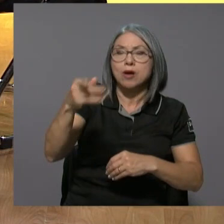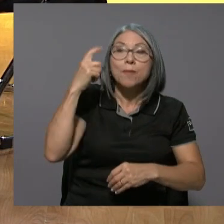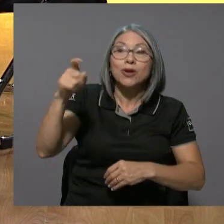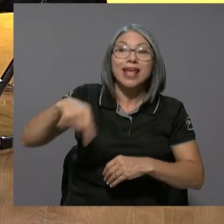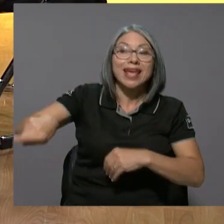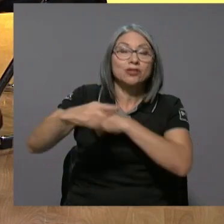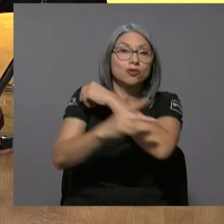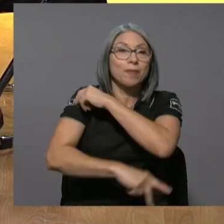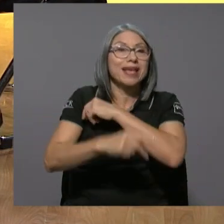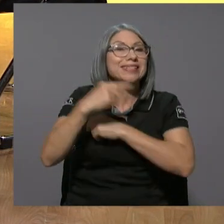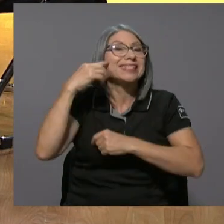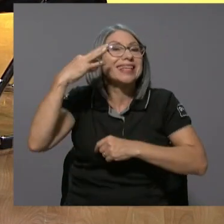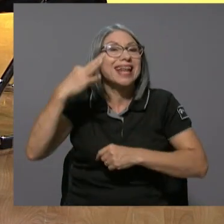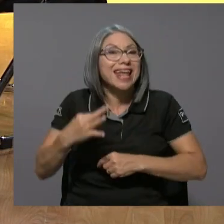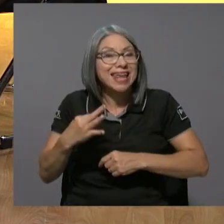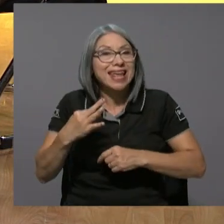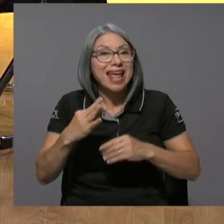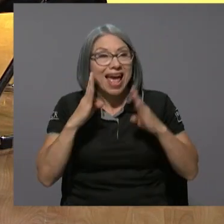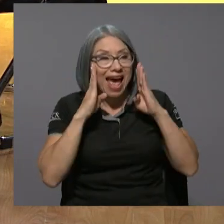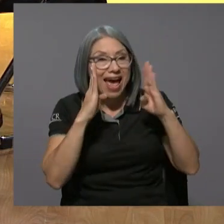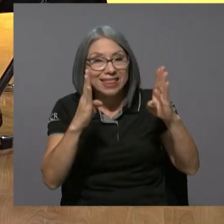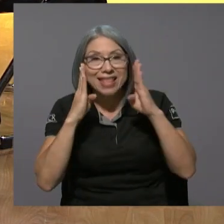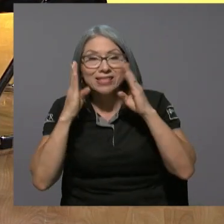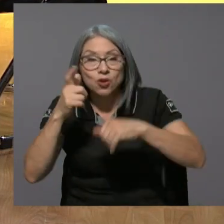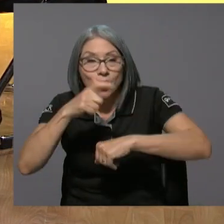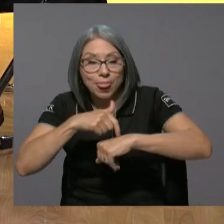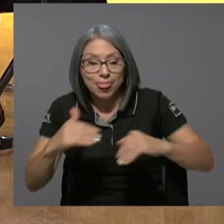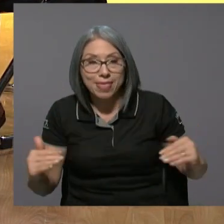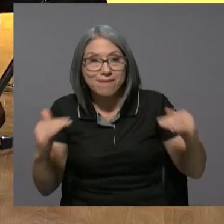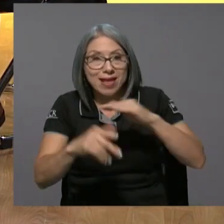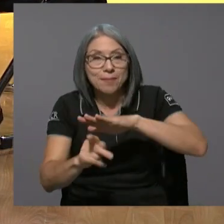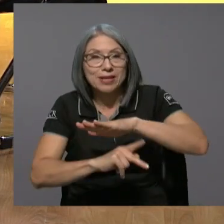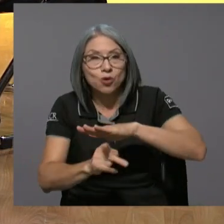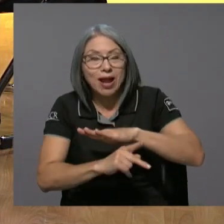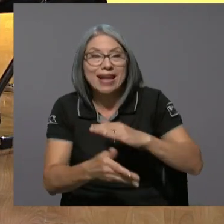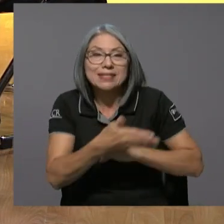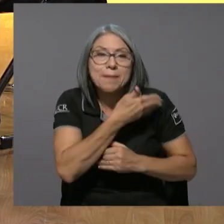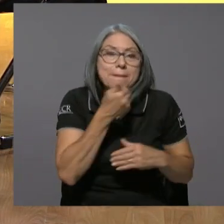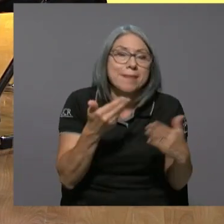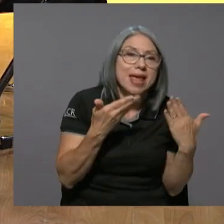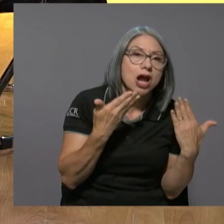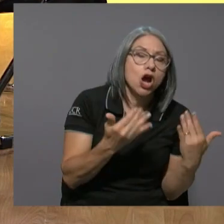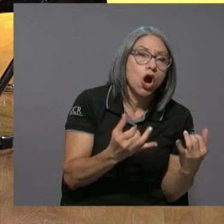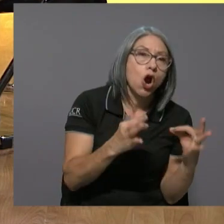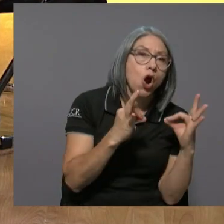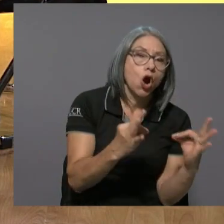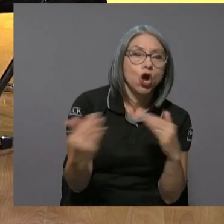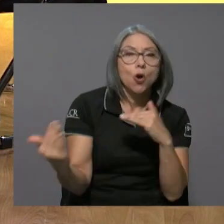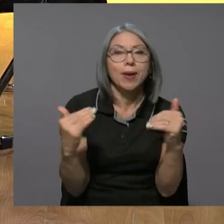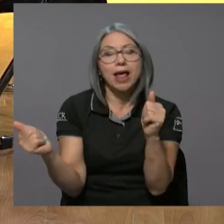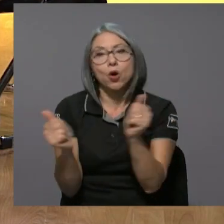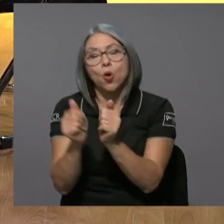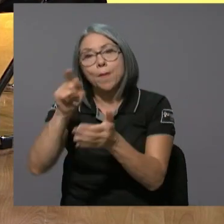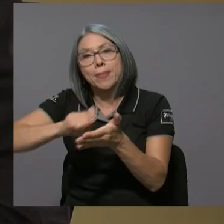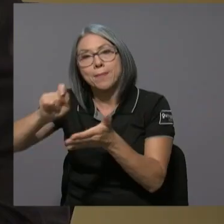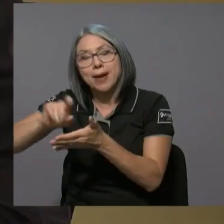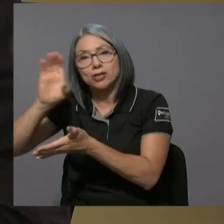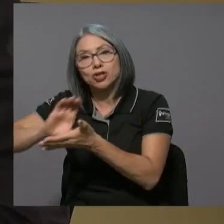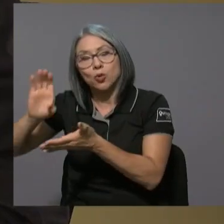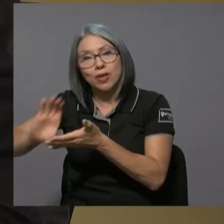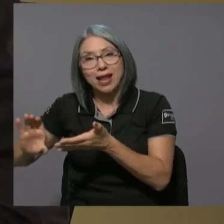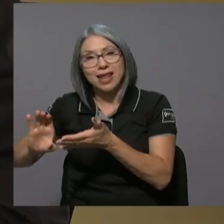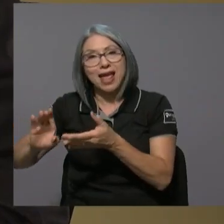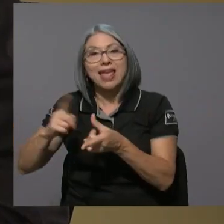en preescolar son mucho mayores que en secundaria o en primaria. Y por eso le dan mucho